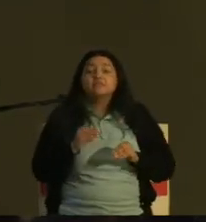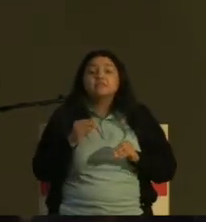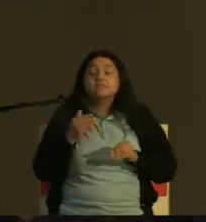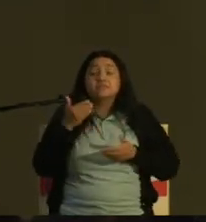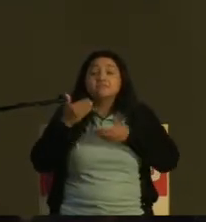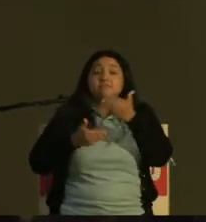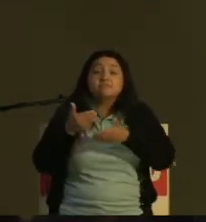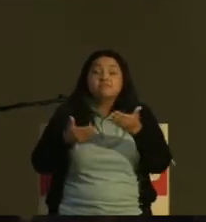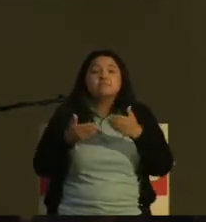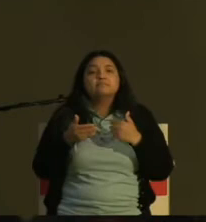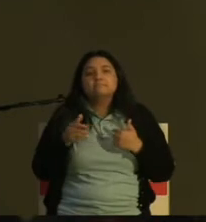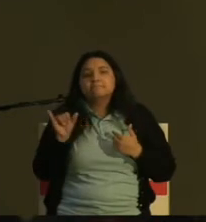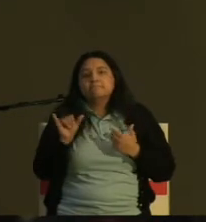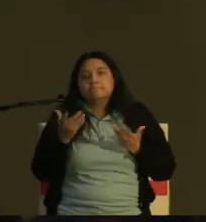éxtasis,